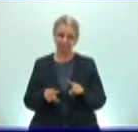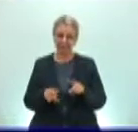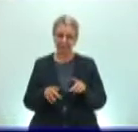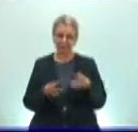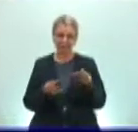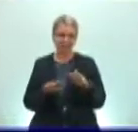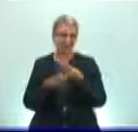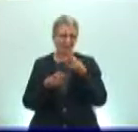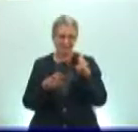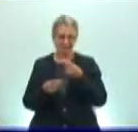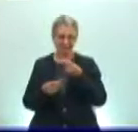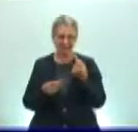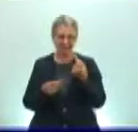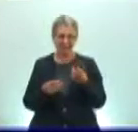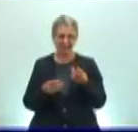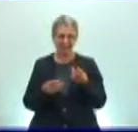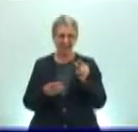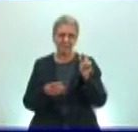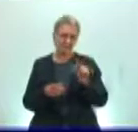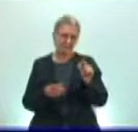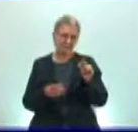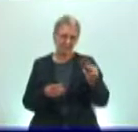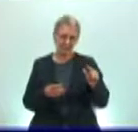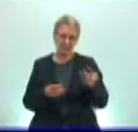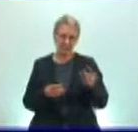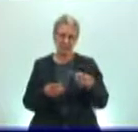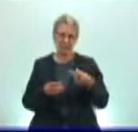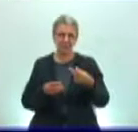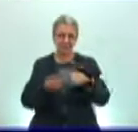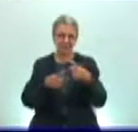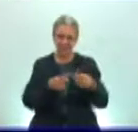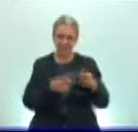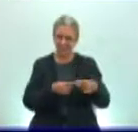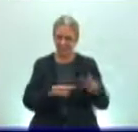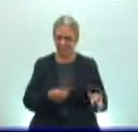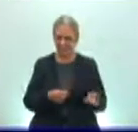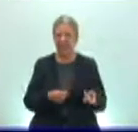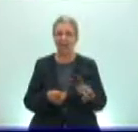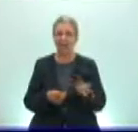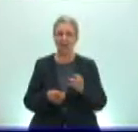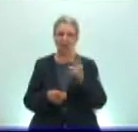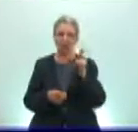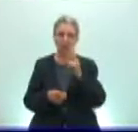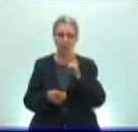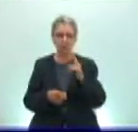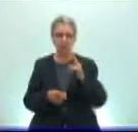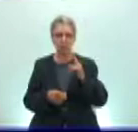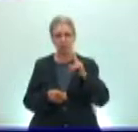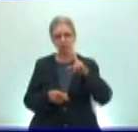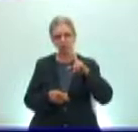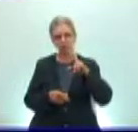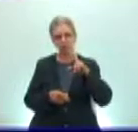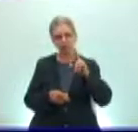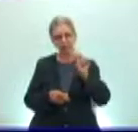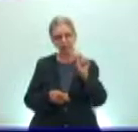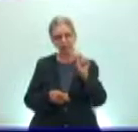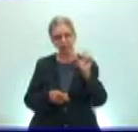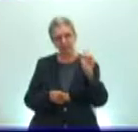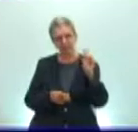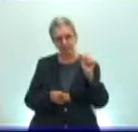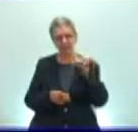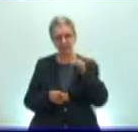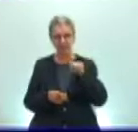y humanas. Precisamente le corresponde a la Unión de Repúblicas Socialistas Soviéticas llevar la tarea